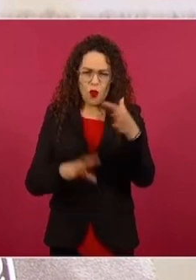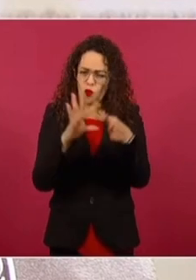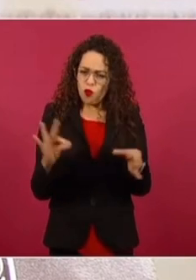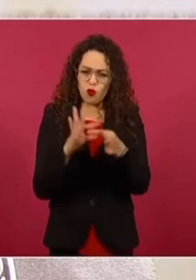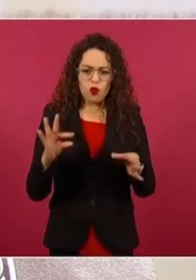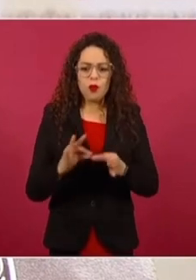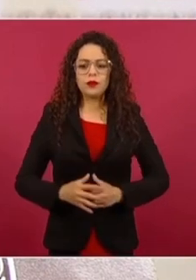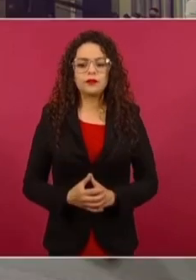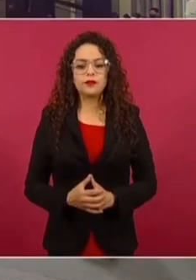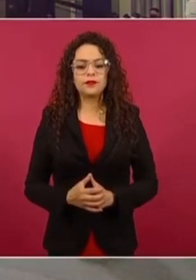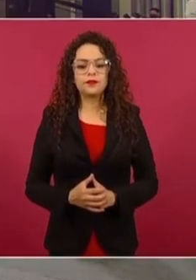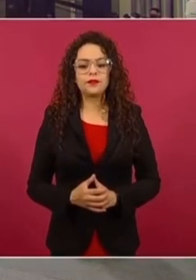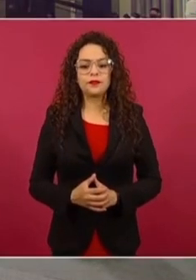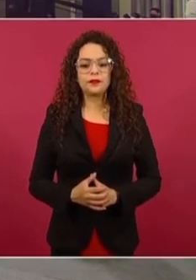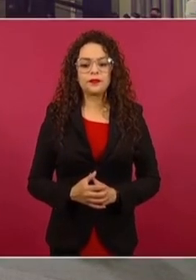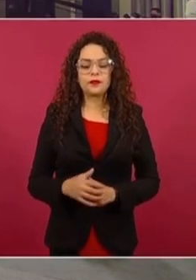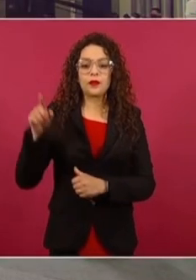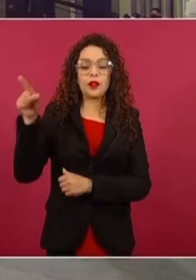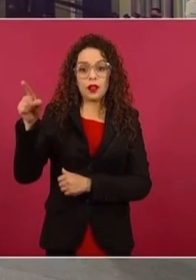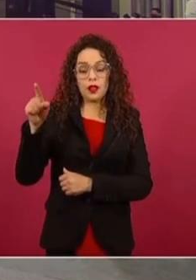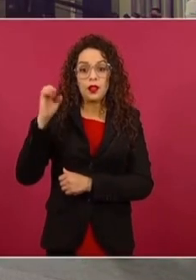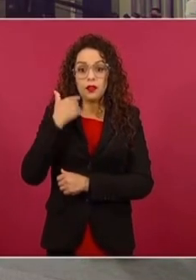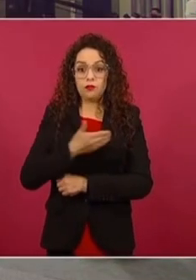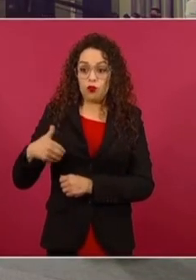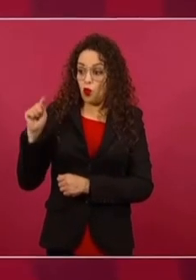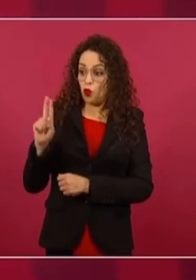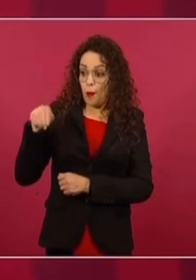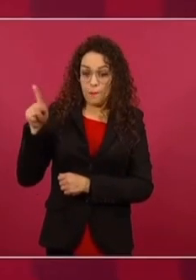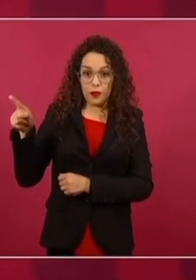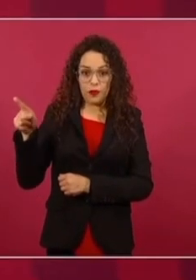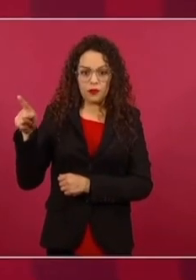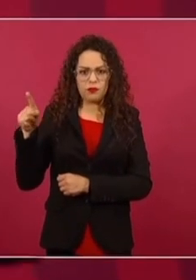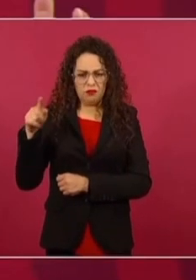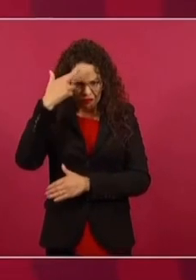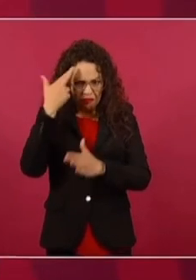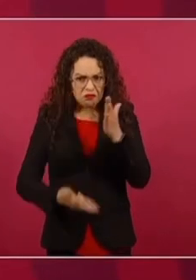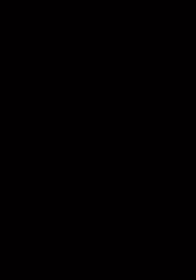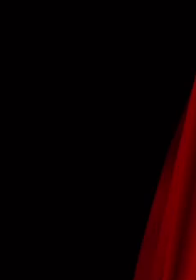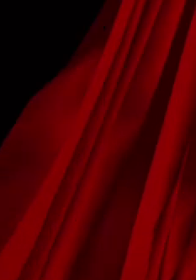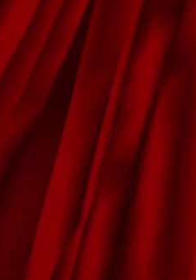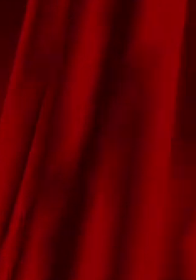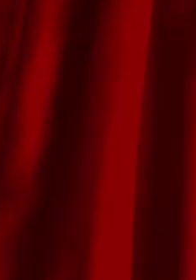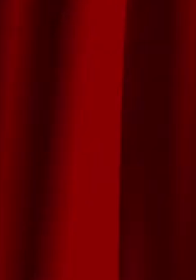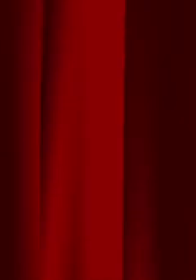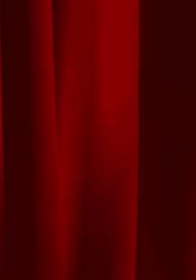¿Le faltó el respeto, Donald Trump, con esta declaración? No, ¿se excedió? No, ¿lo considera así? No, él es así.